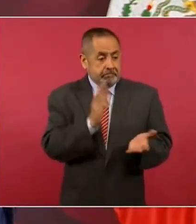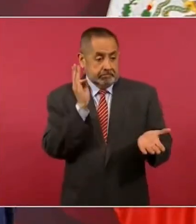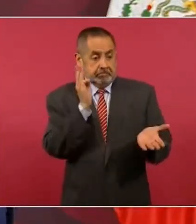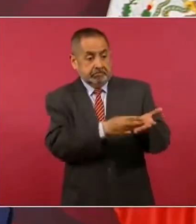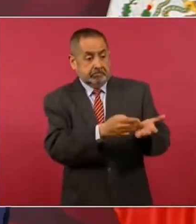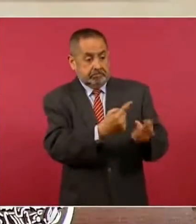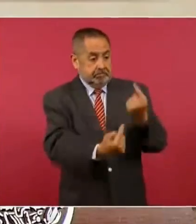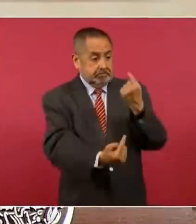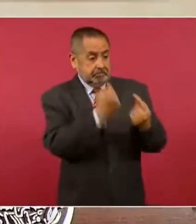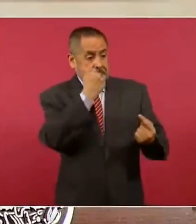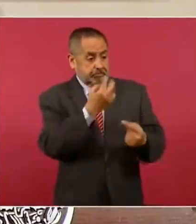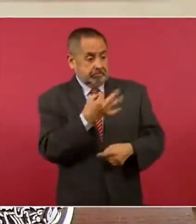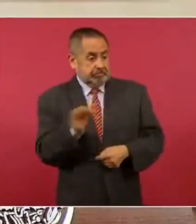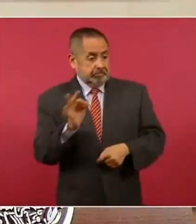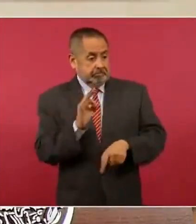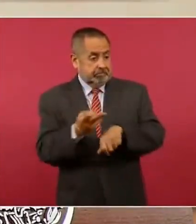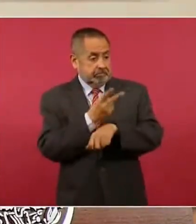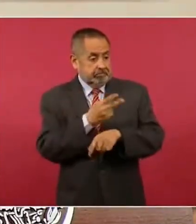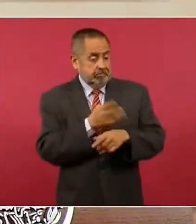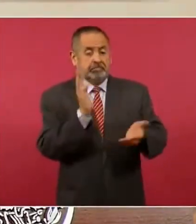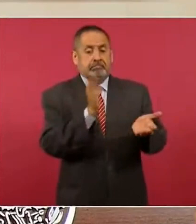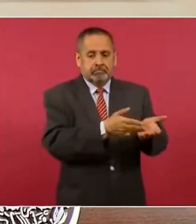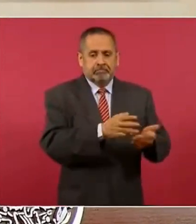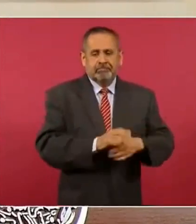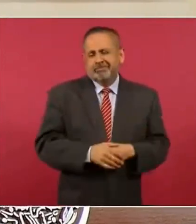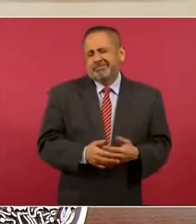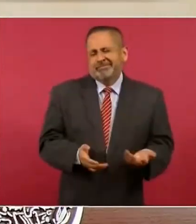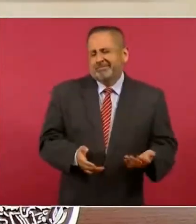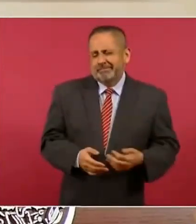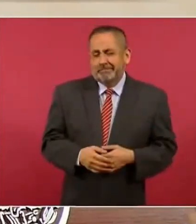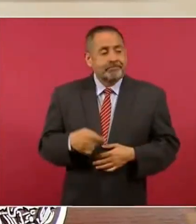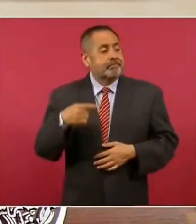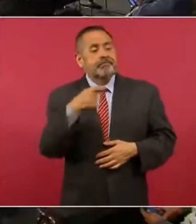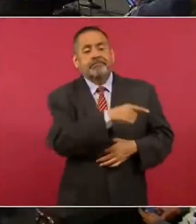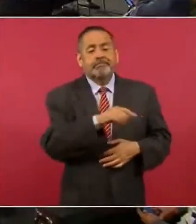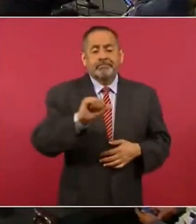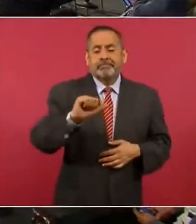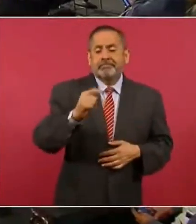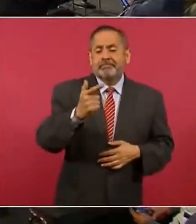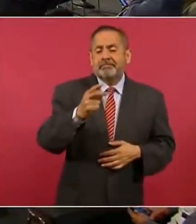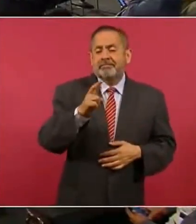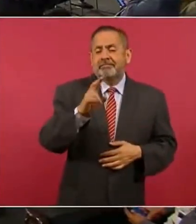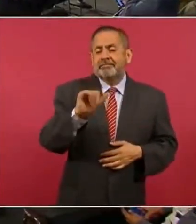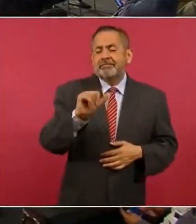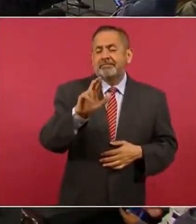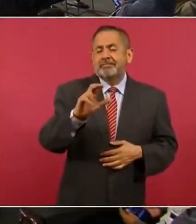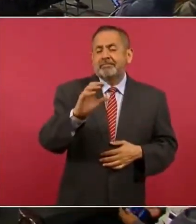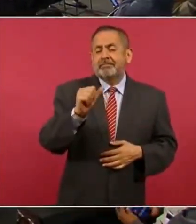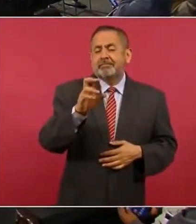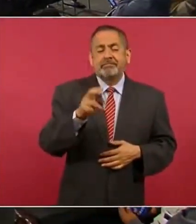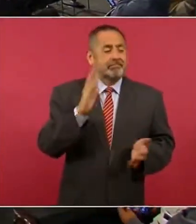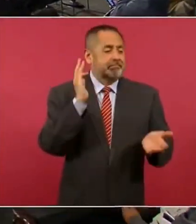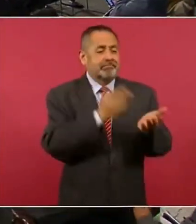multen a Aguilar Camín, que me